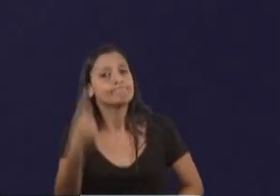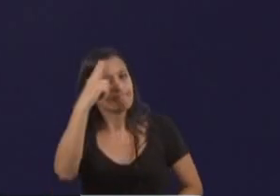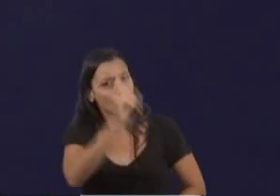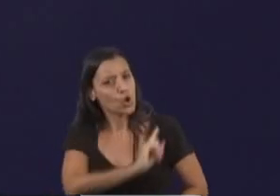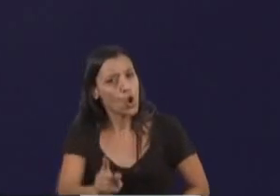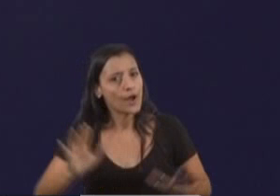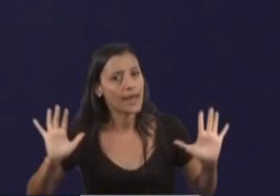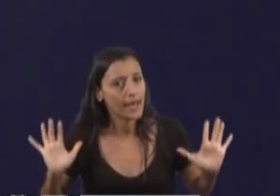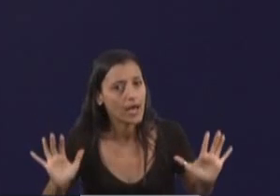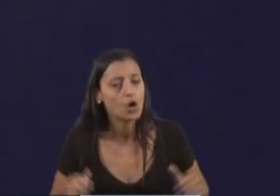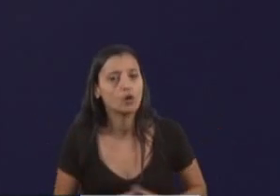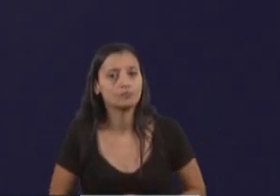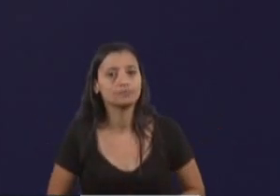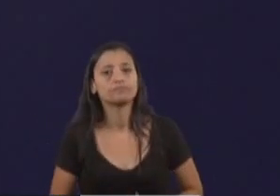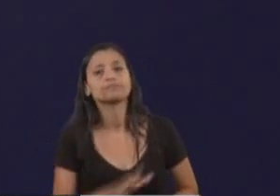descreemos del